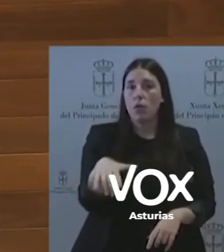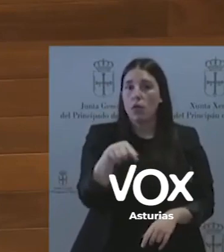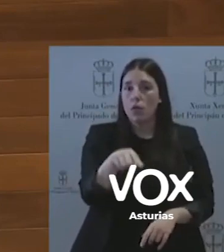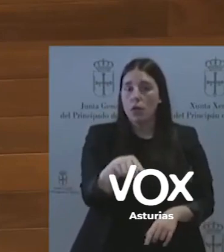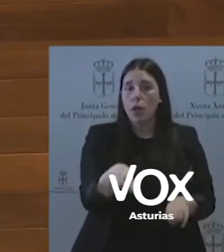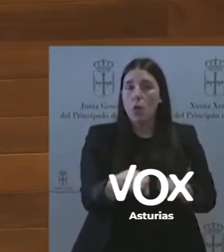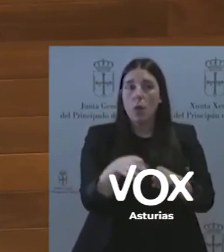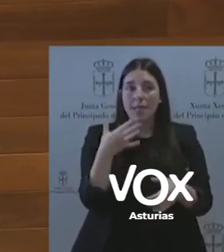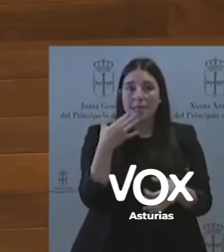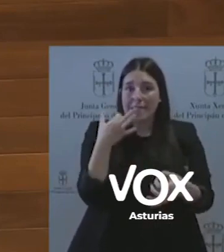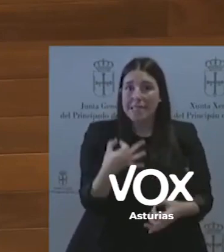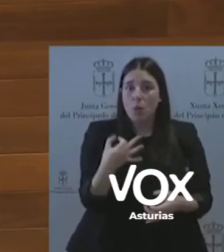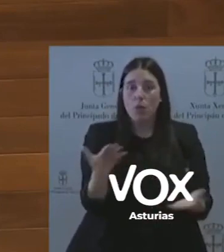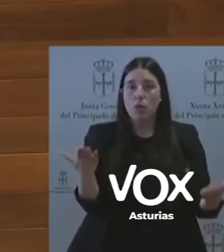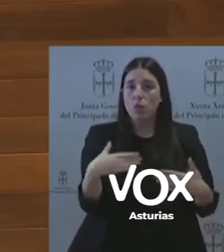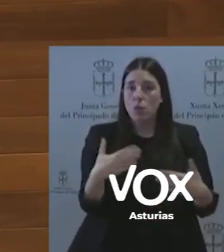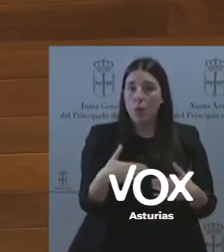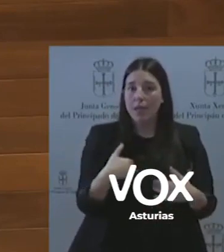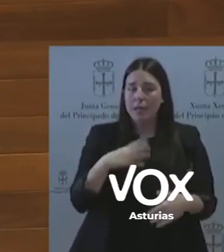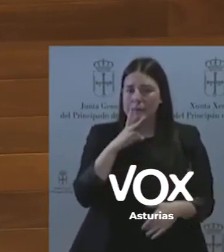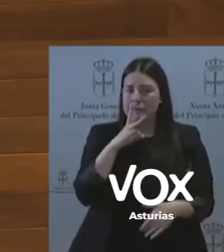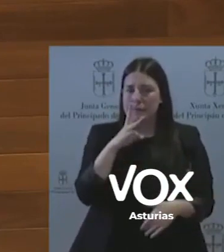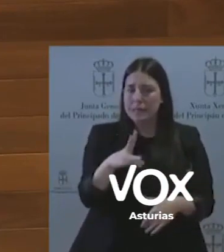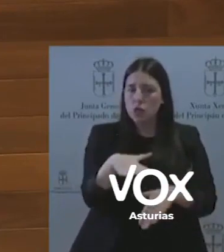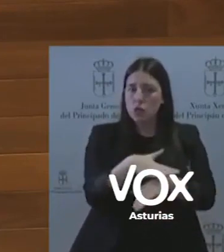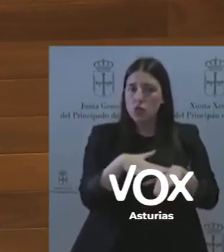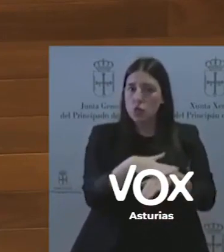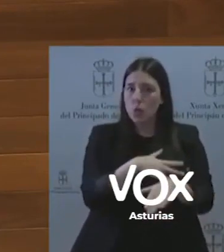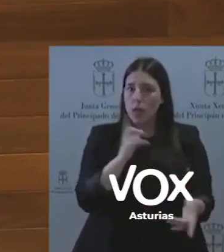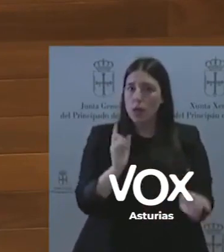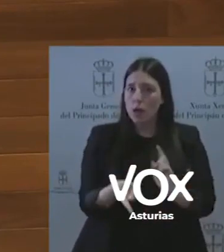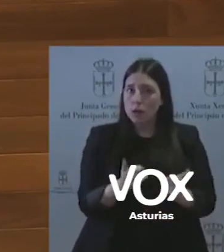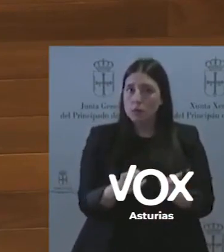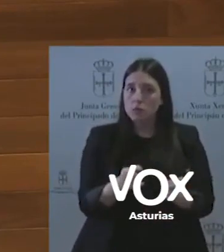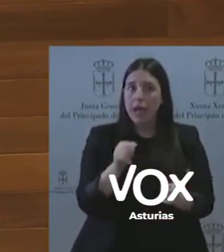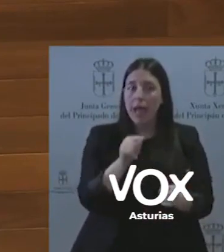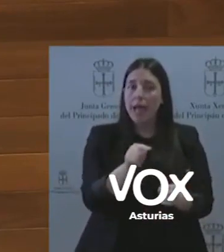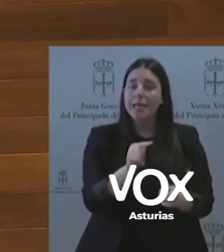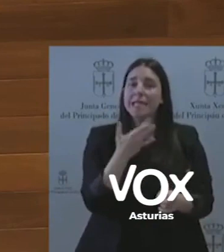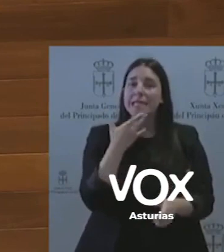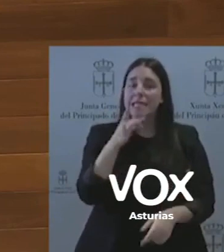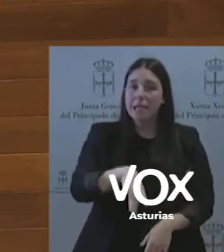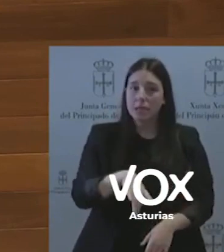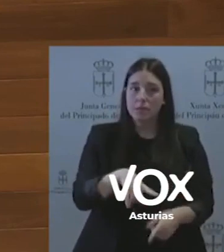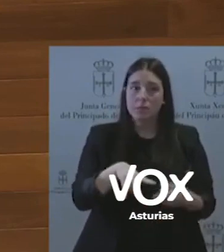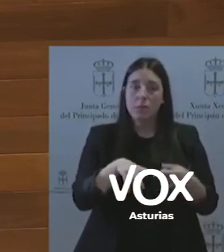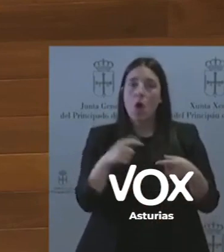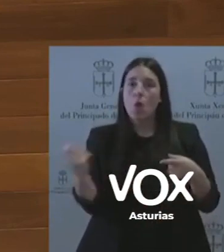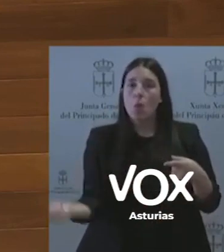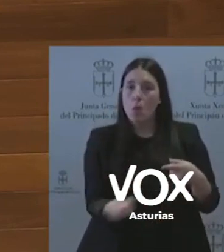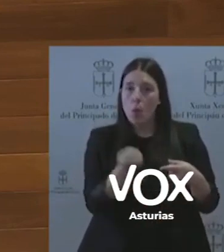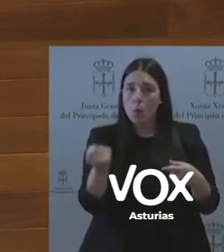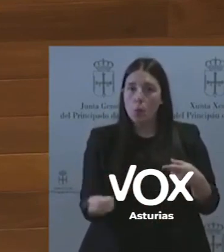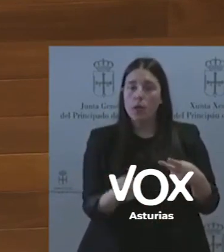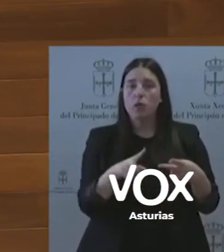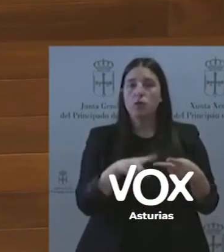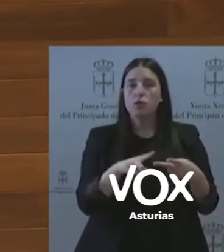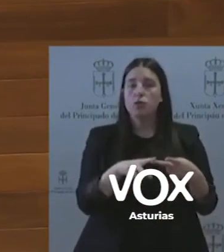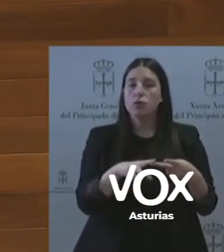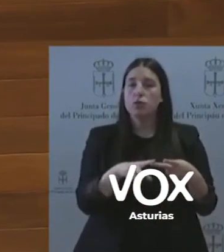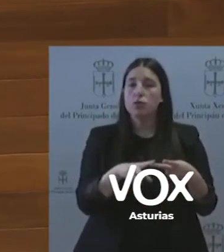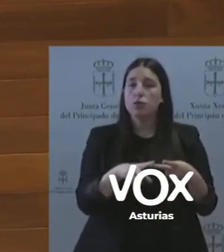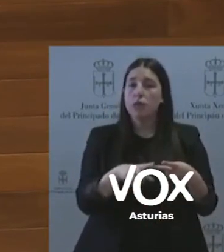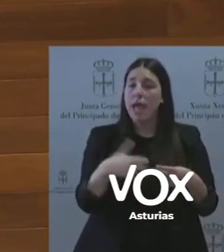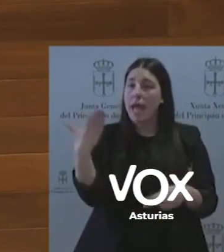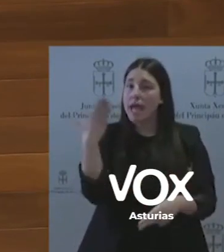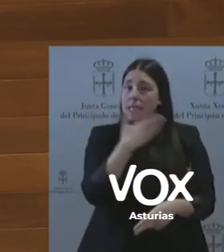ese complejo, y solo por resumir, están los bomberos, está también la Escuela de Seguridad Pública, que tiene un depósito de armamento, y